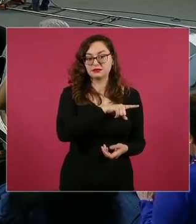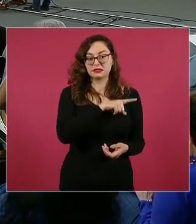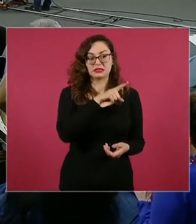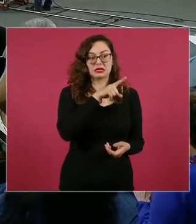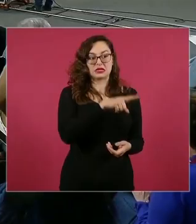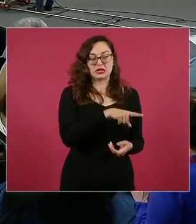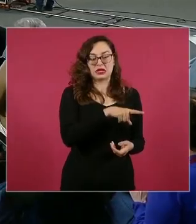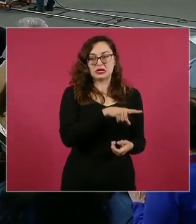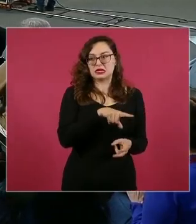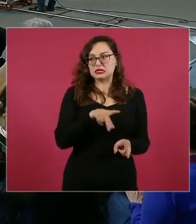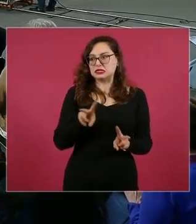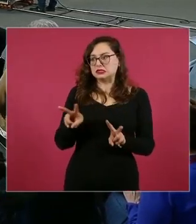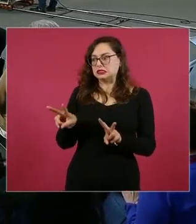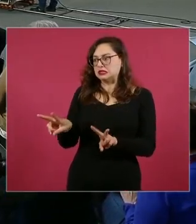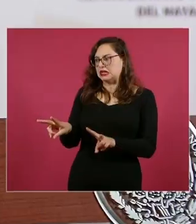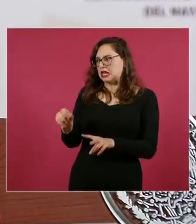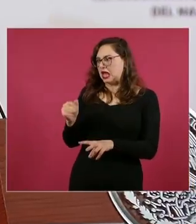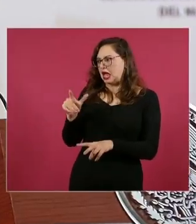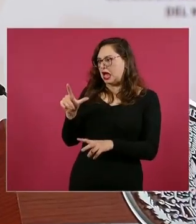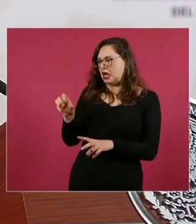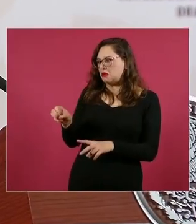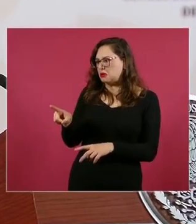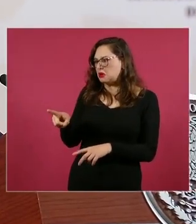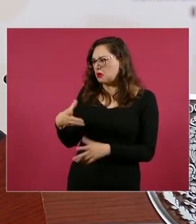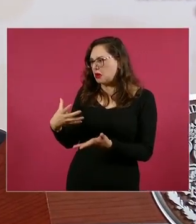España con el